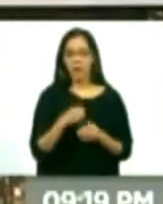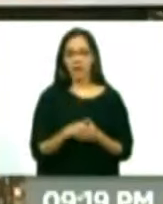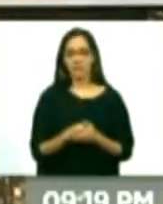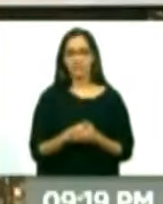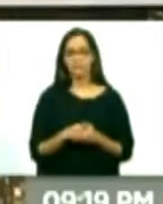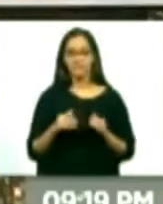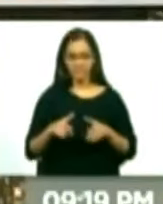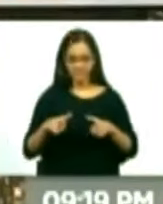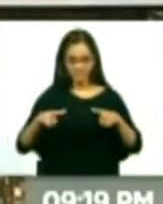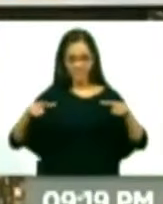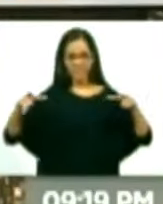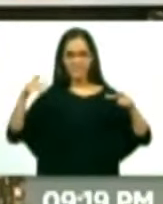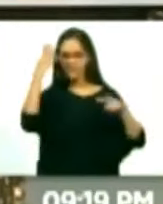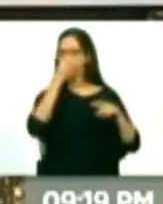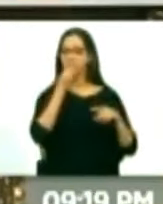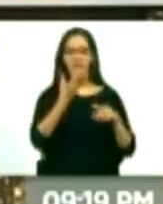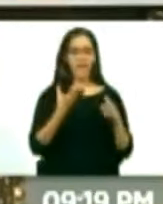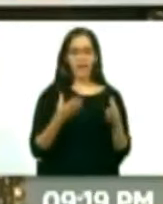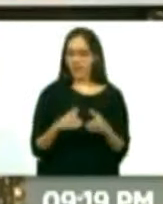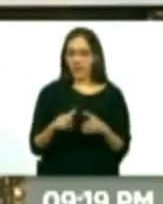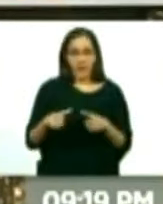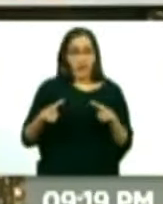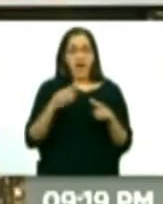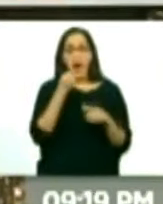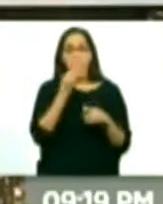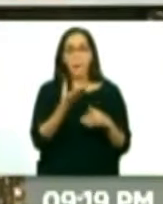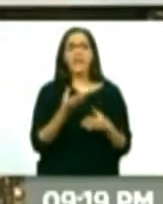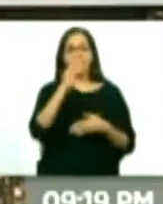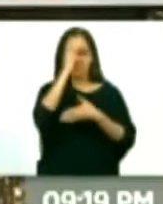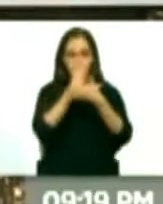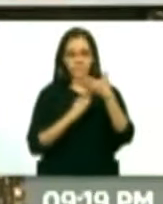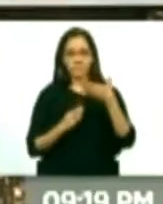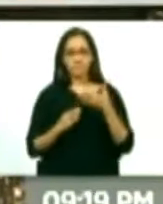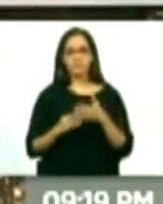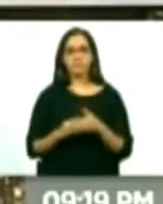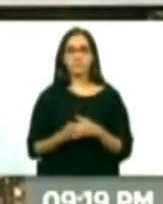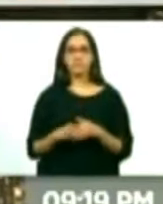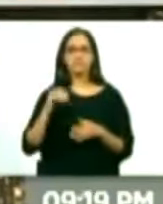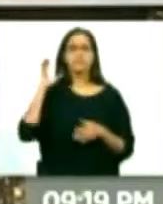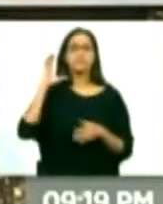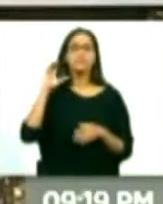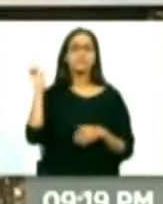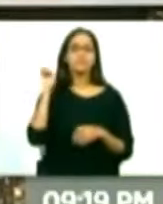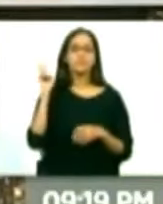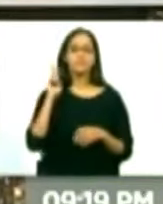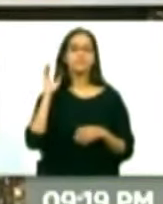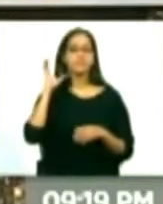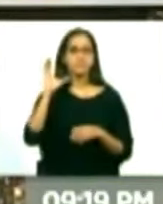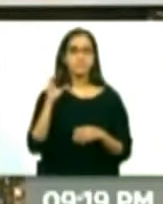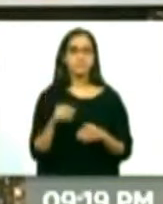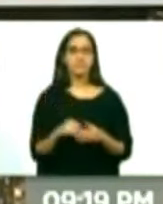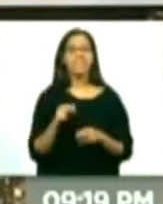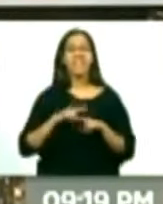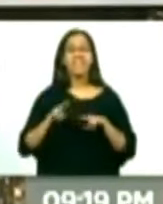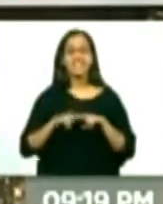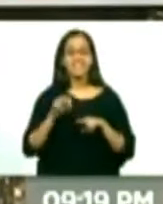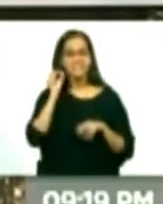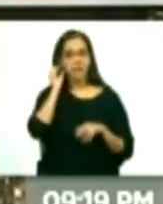que crezca hermosa, grande, buena y noble la patria venezolana, la patria de ella, de la niña.